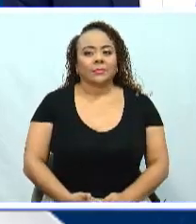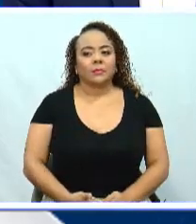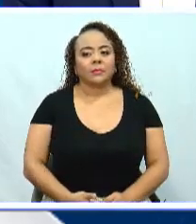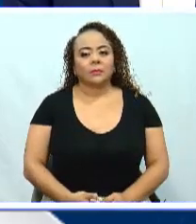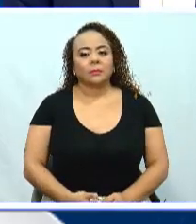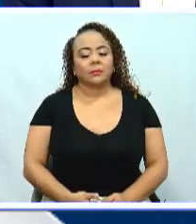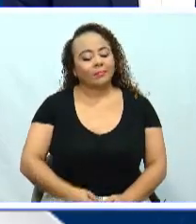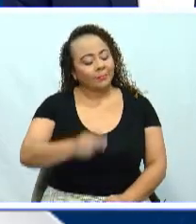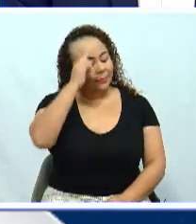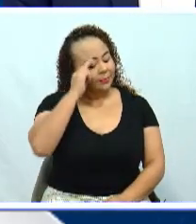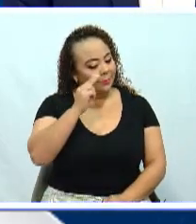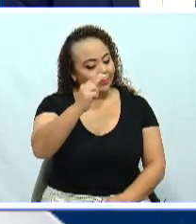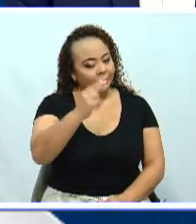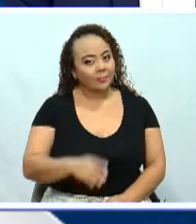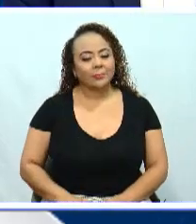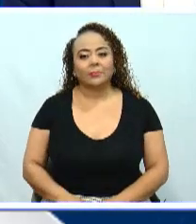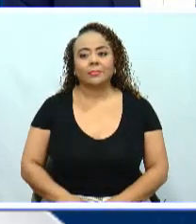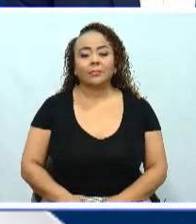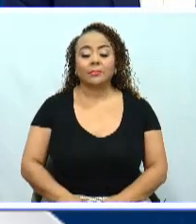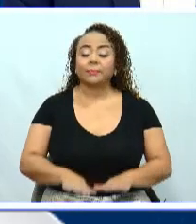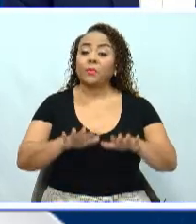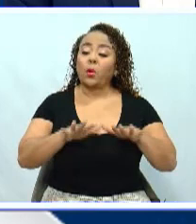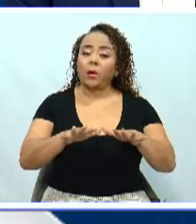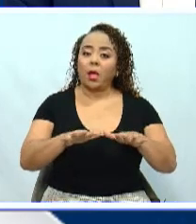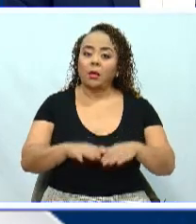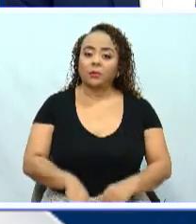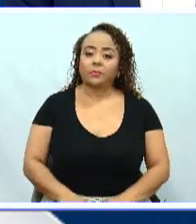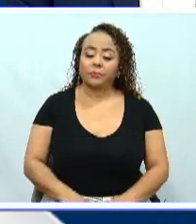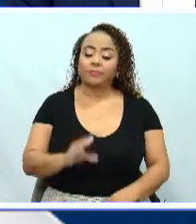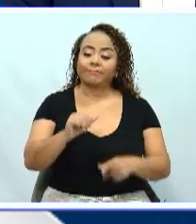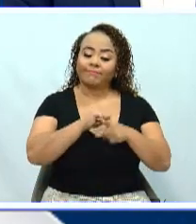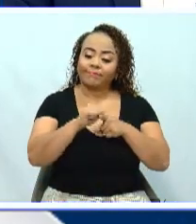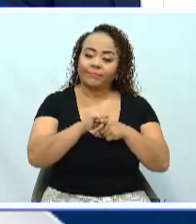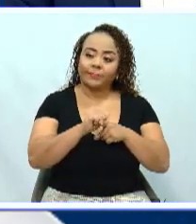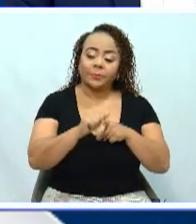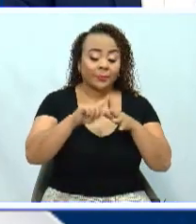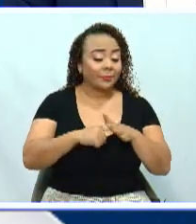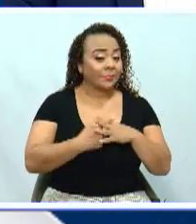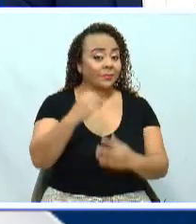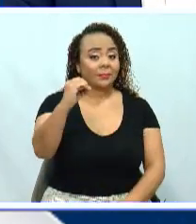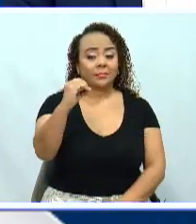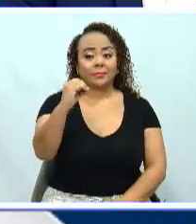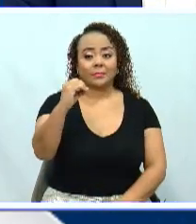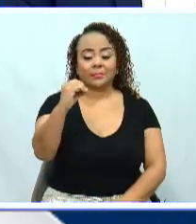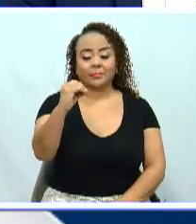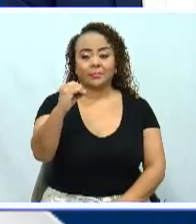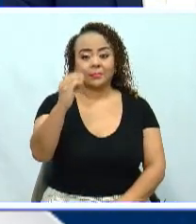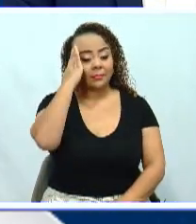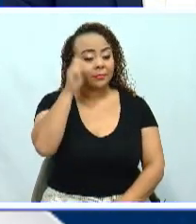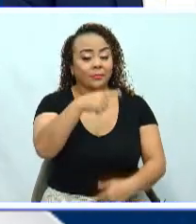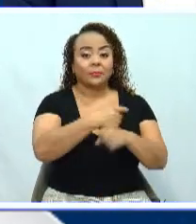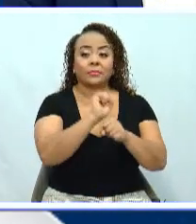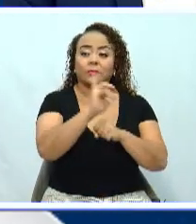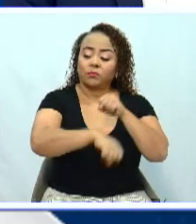pero humildad pies en la tierra y prepararse y empezar de cero porque lo que hiciste como